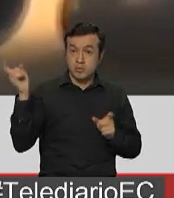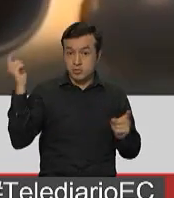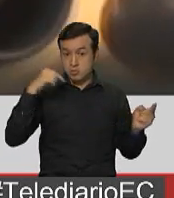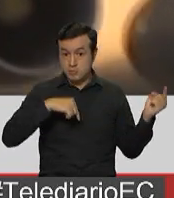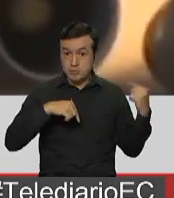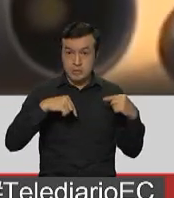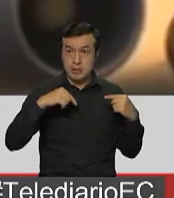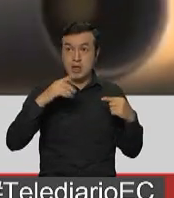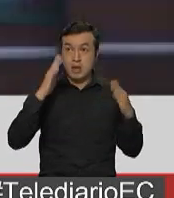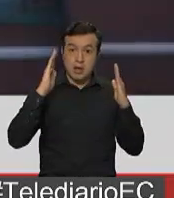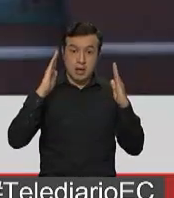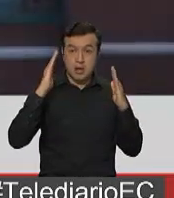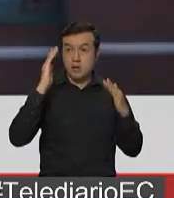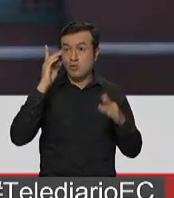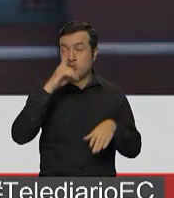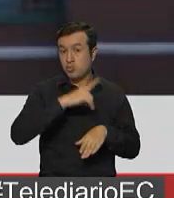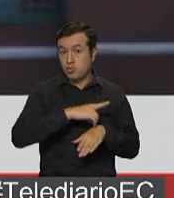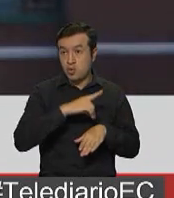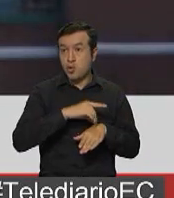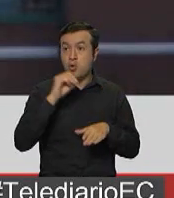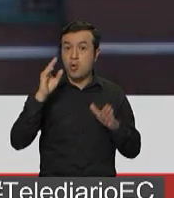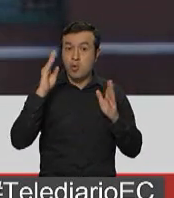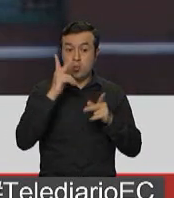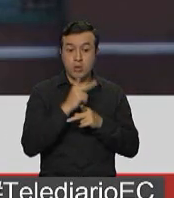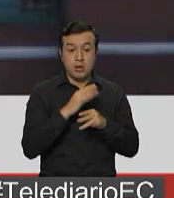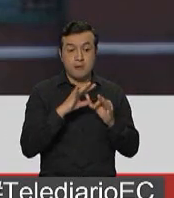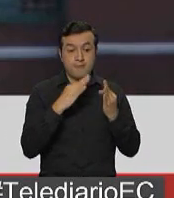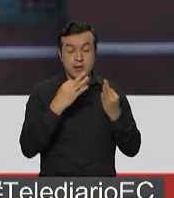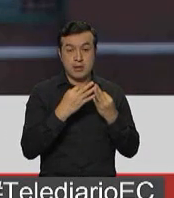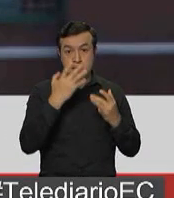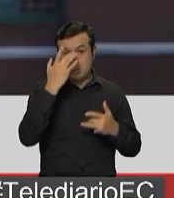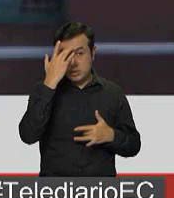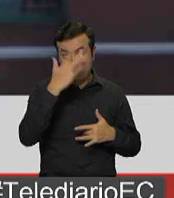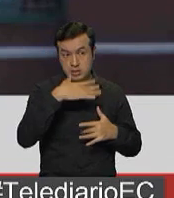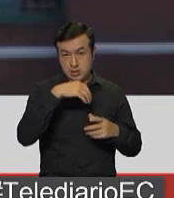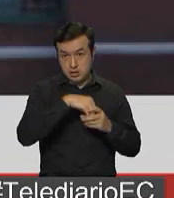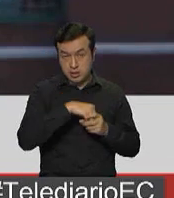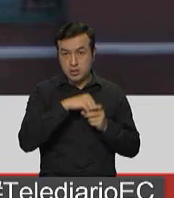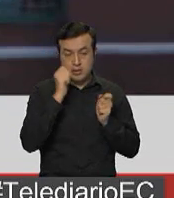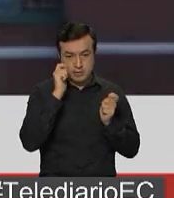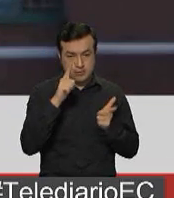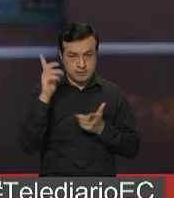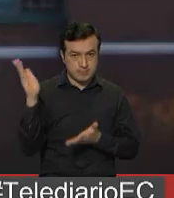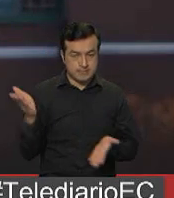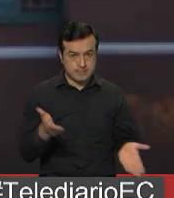tienen que recibir atención médica o cuidar a sus familiares enfermos en el país.